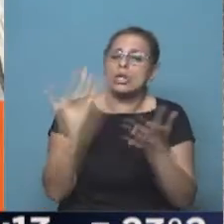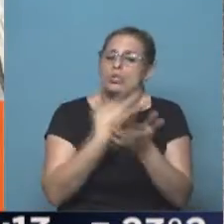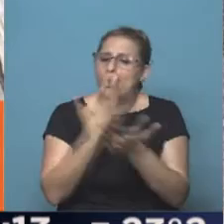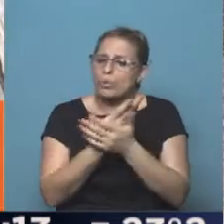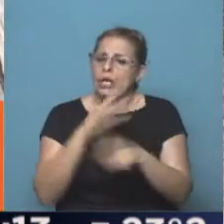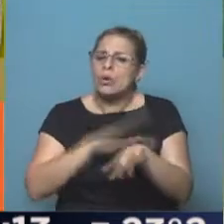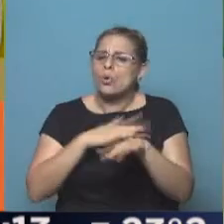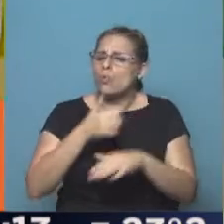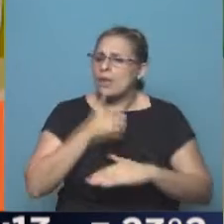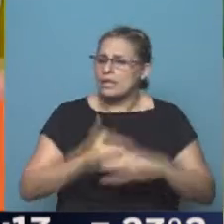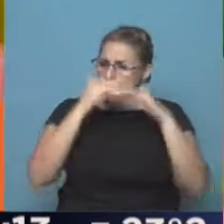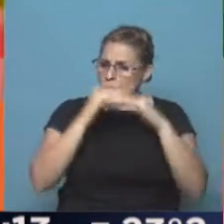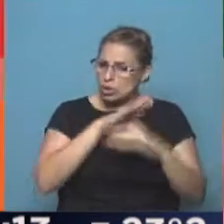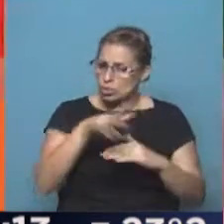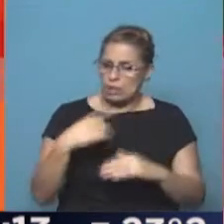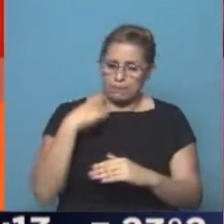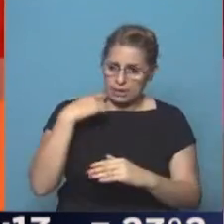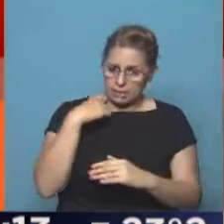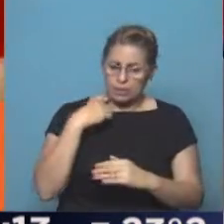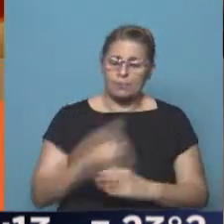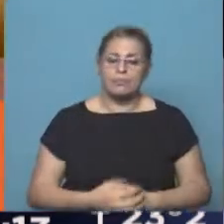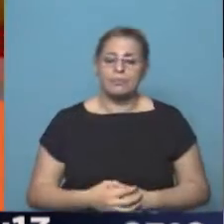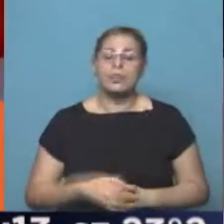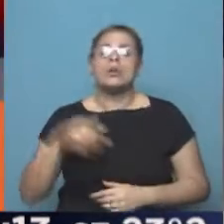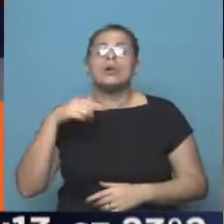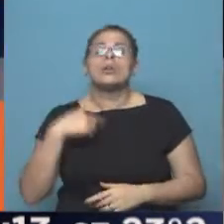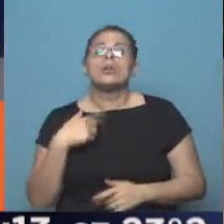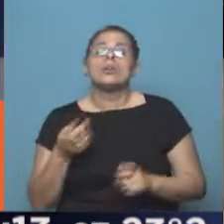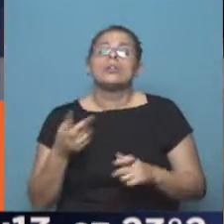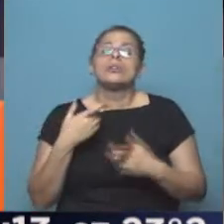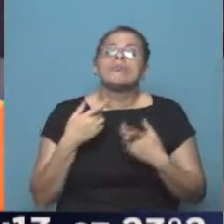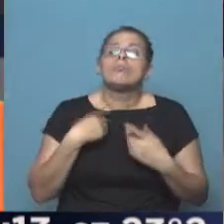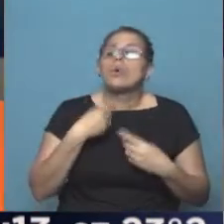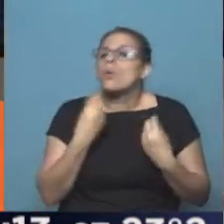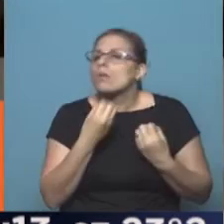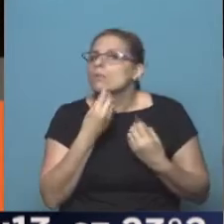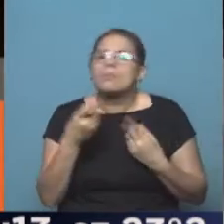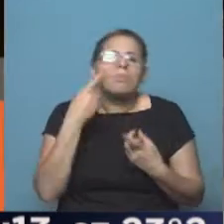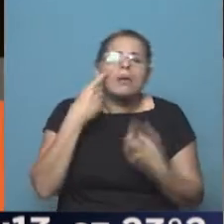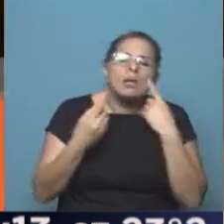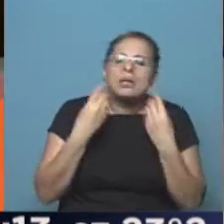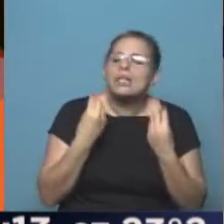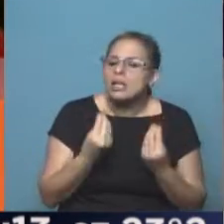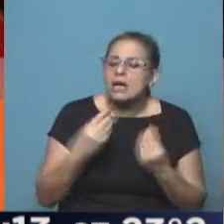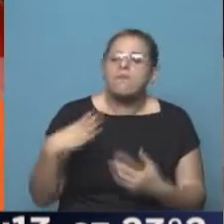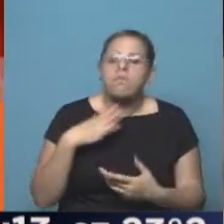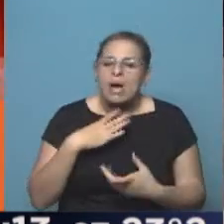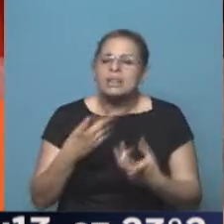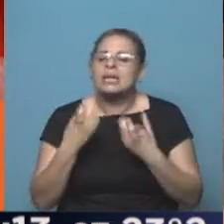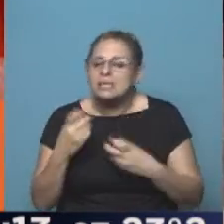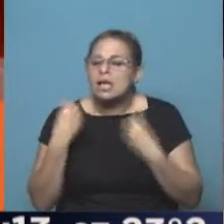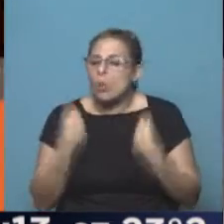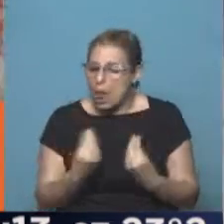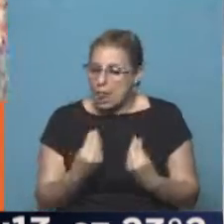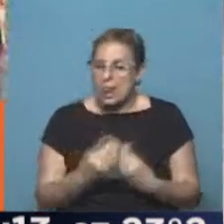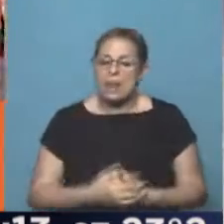las inundaciones en la ciudad de Pergamino. Nos estamos relevando las necesidades, que en un primer momento